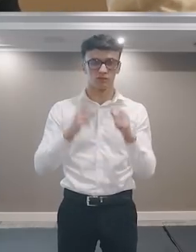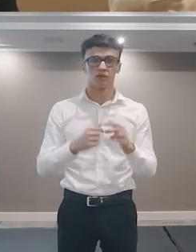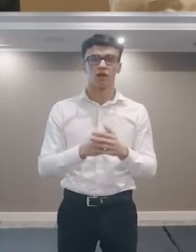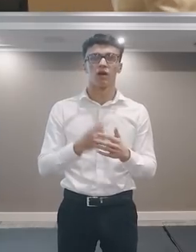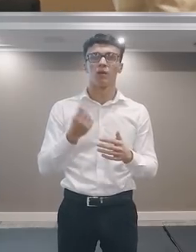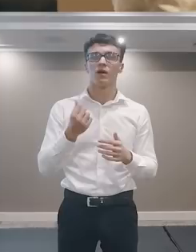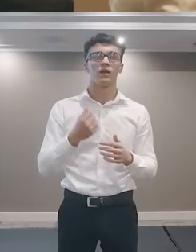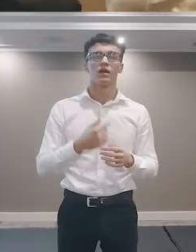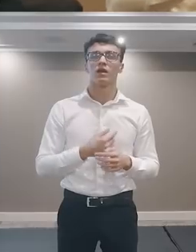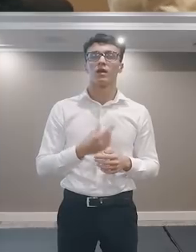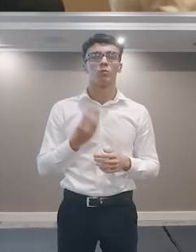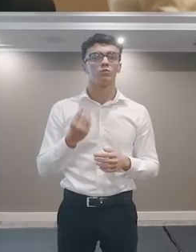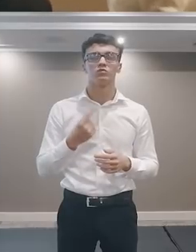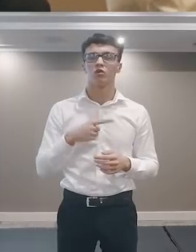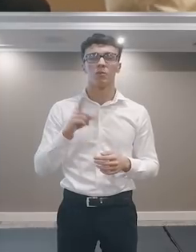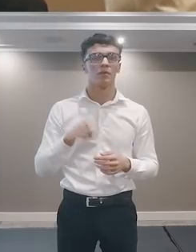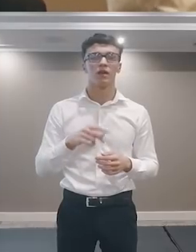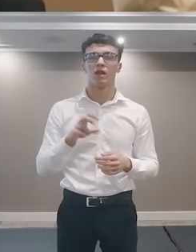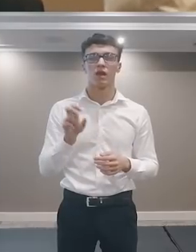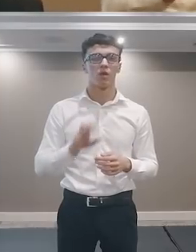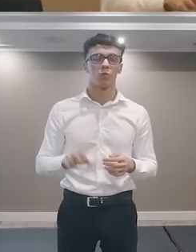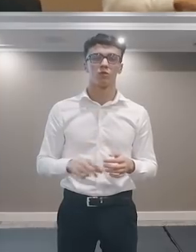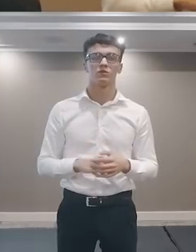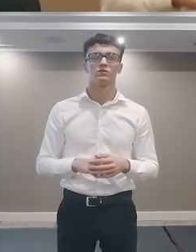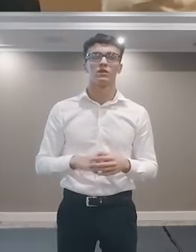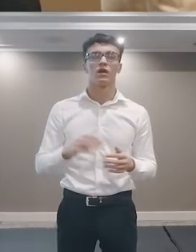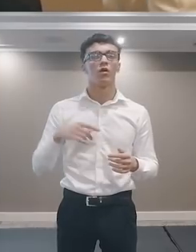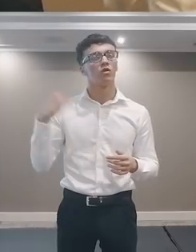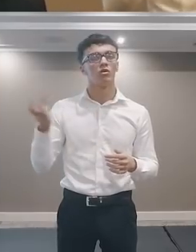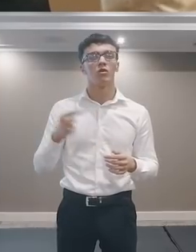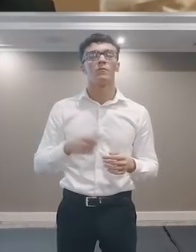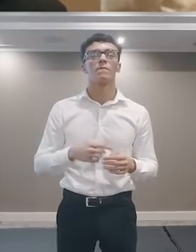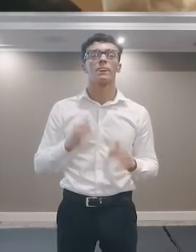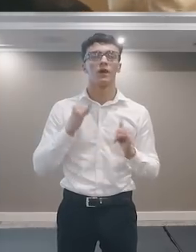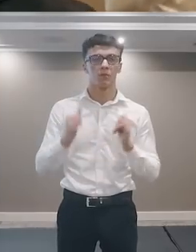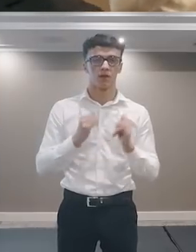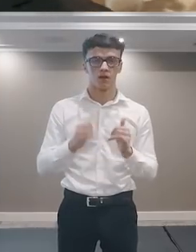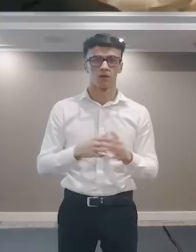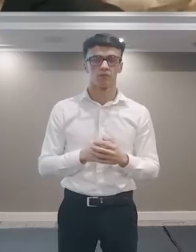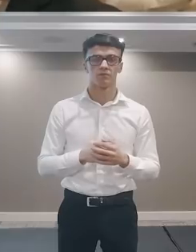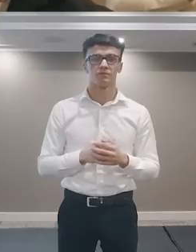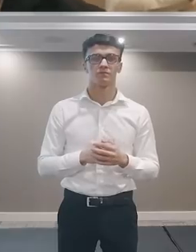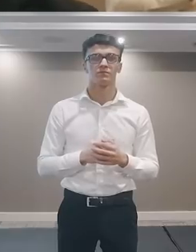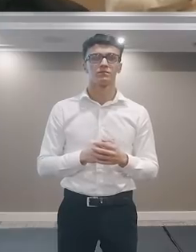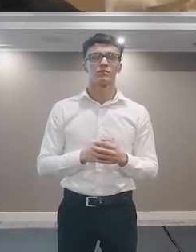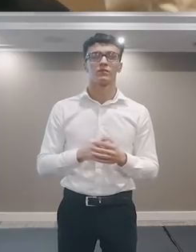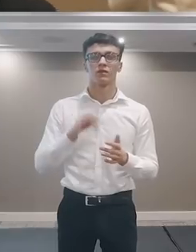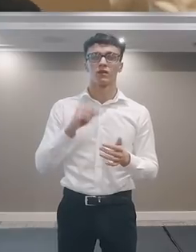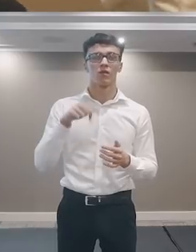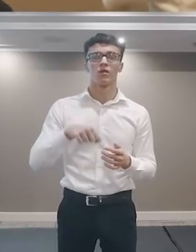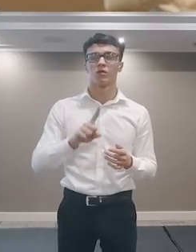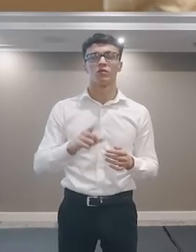miles de euros ahí en las agencias de viajes o sea realmente ya no sólo ganar dinero el poder viajar gratis